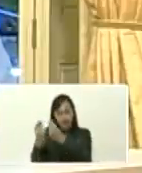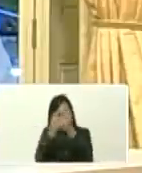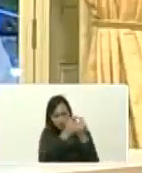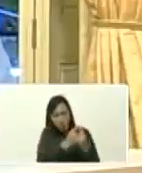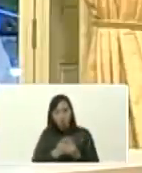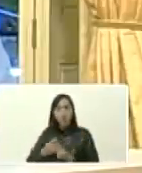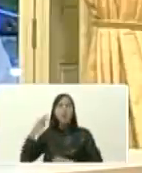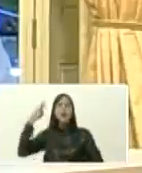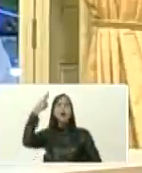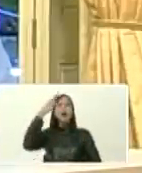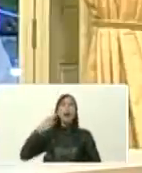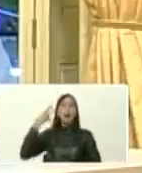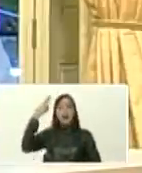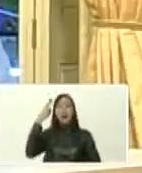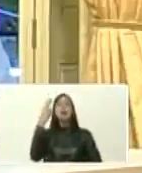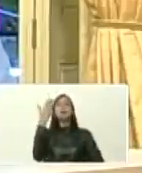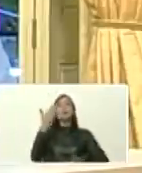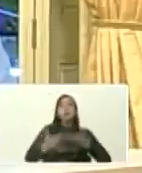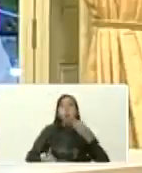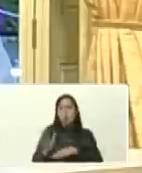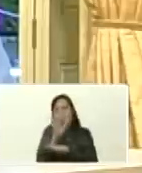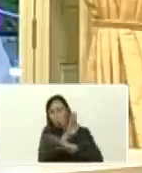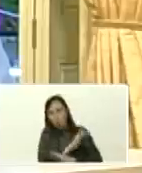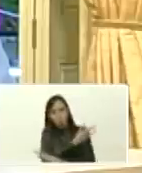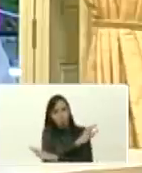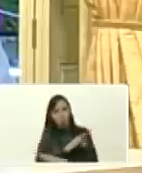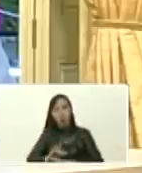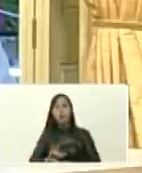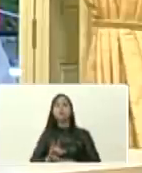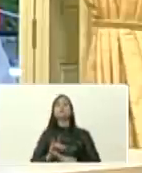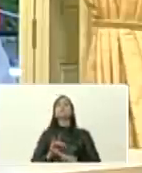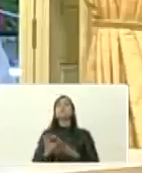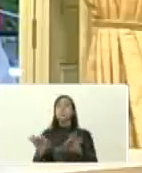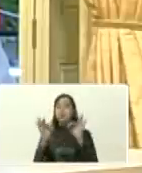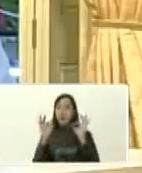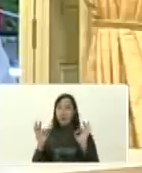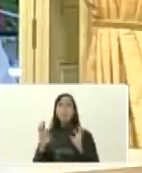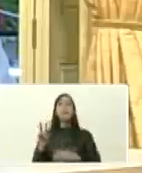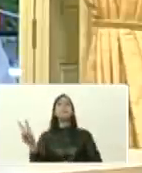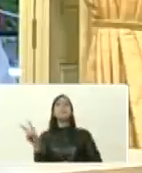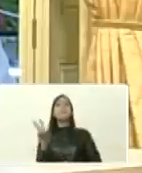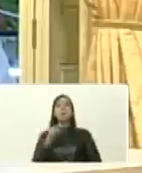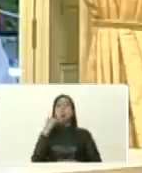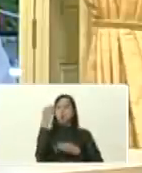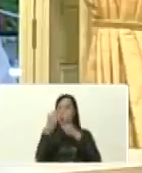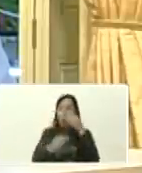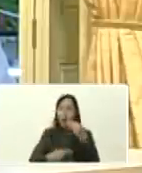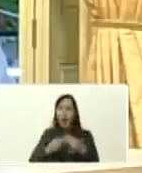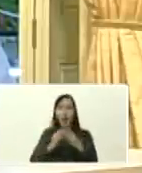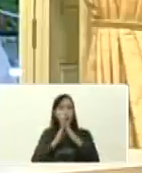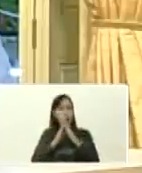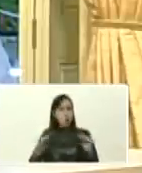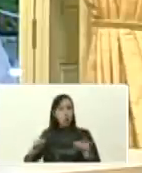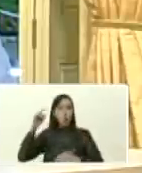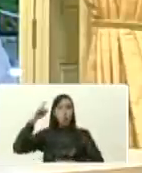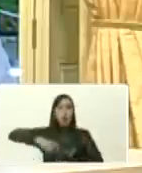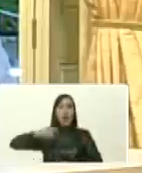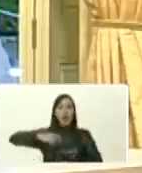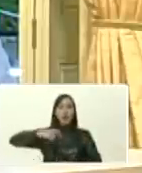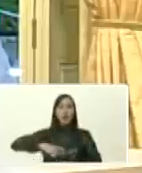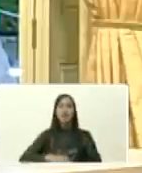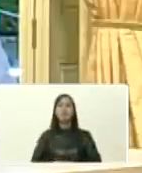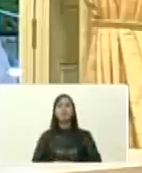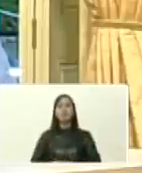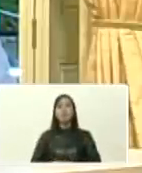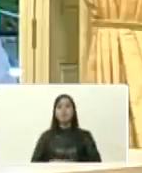real, sostenida y sostenible, para que Venezuela produzca todo lo que necesita y